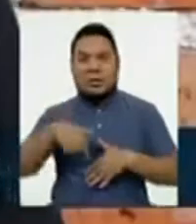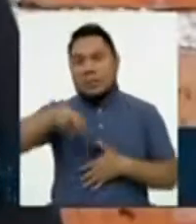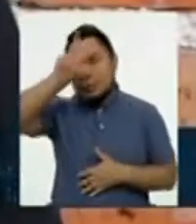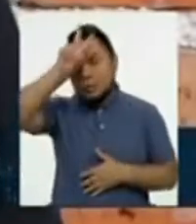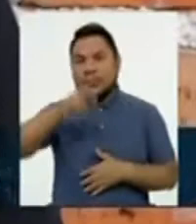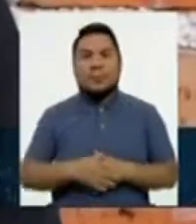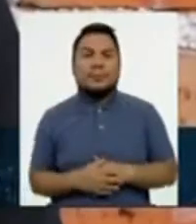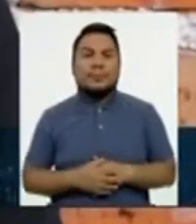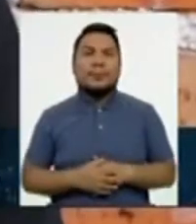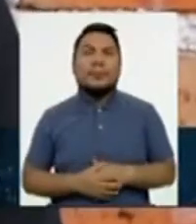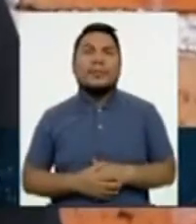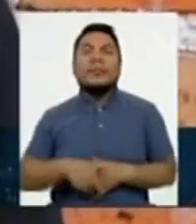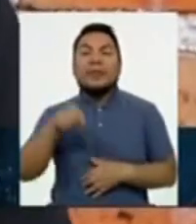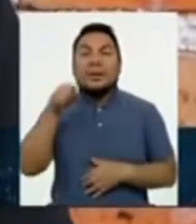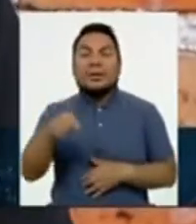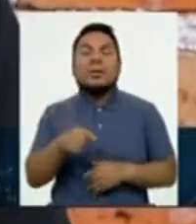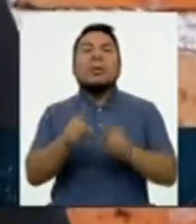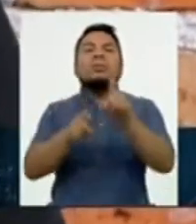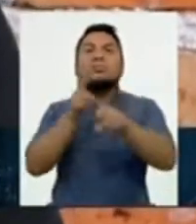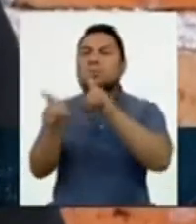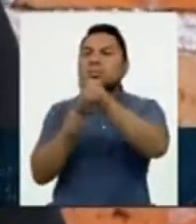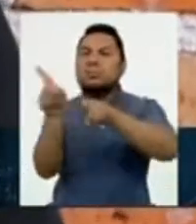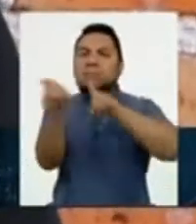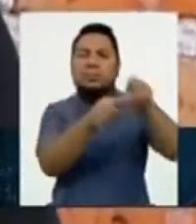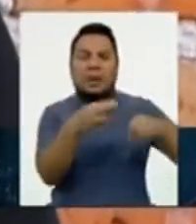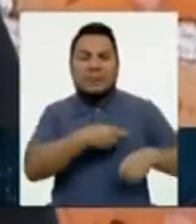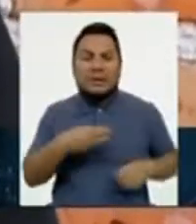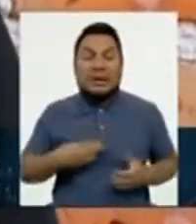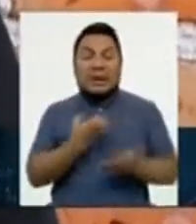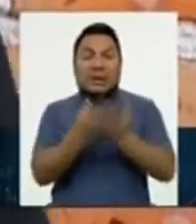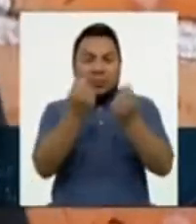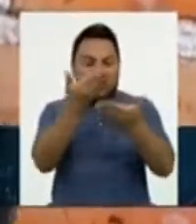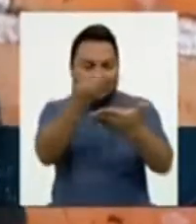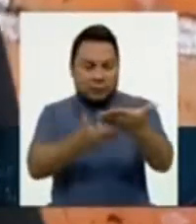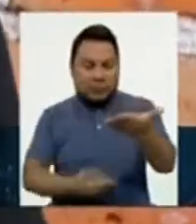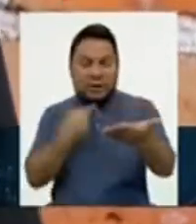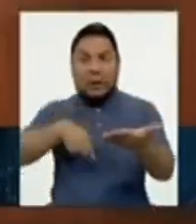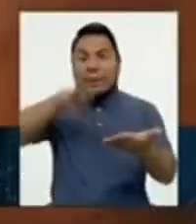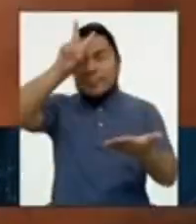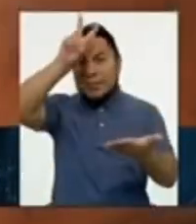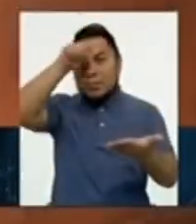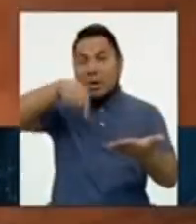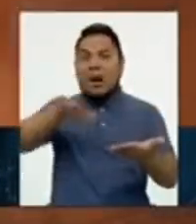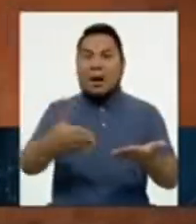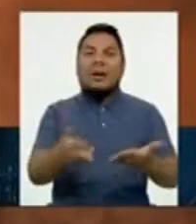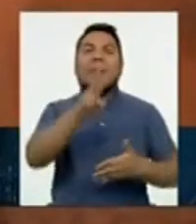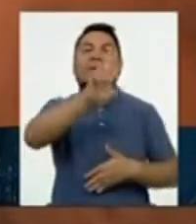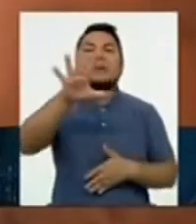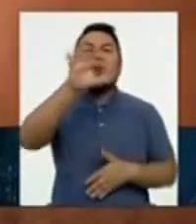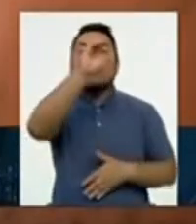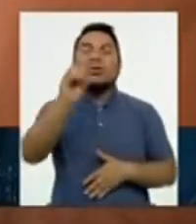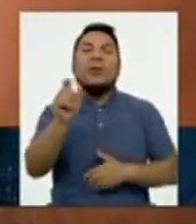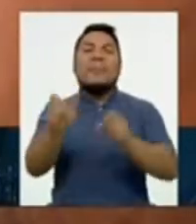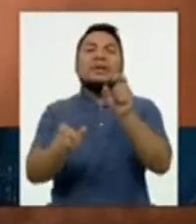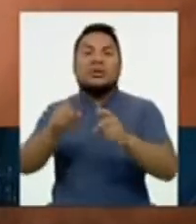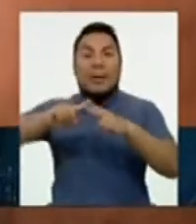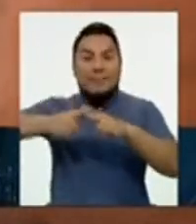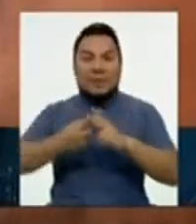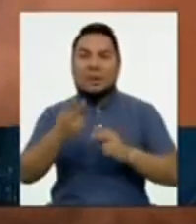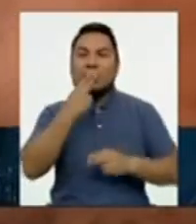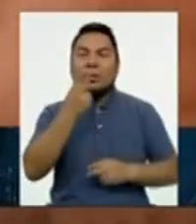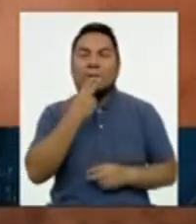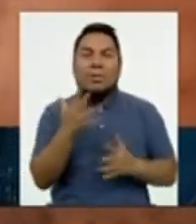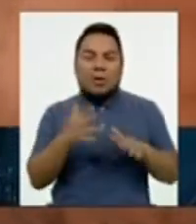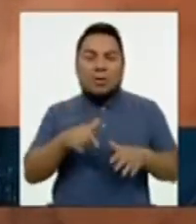Perú. Según las estadísticas del Ministerio de Economía, en el Perú el 25% de personas empieza a fumar entre los